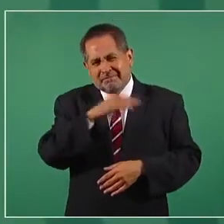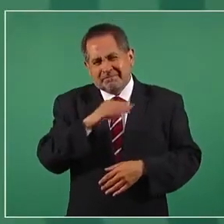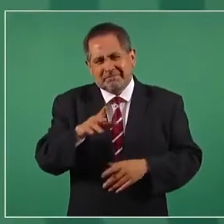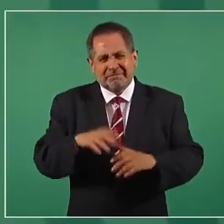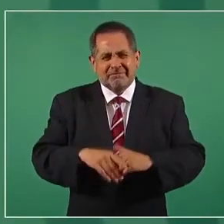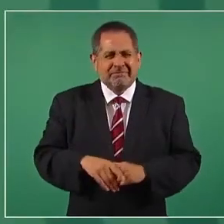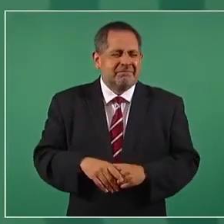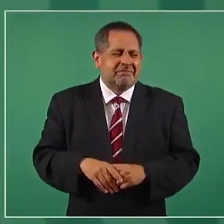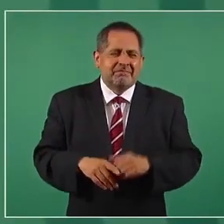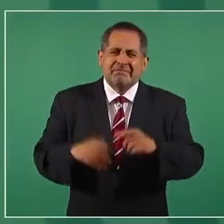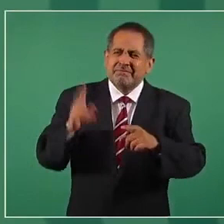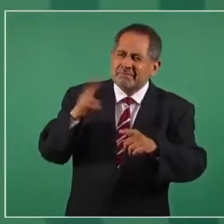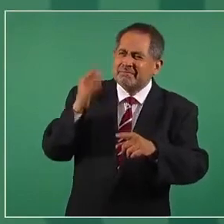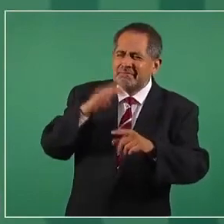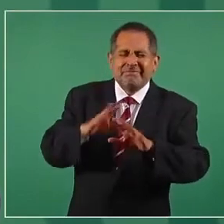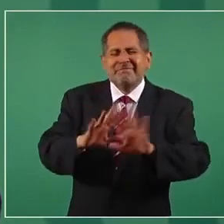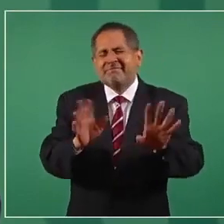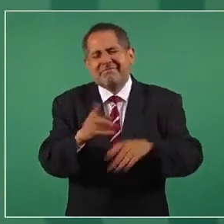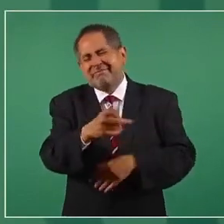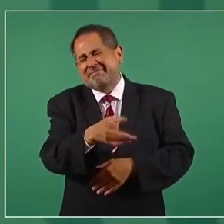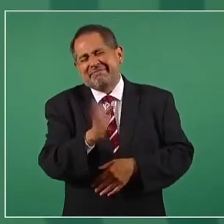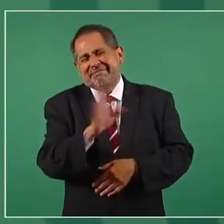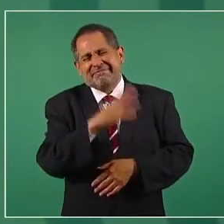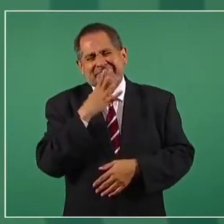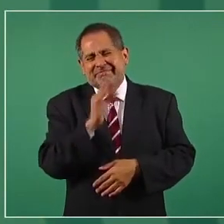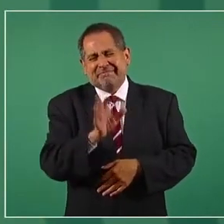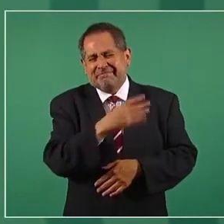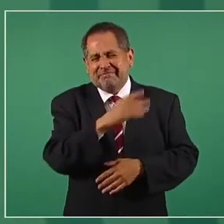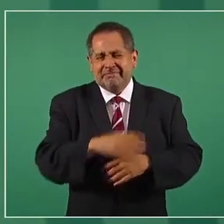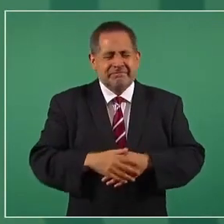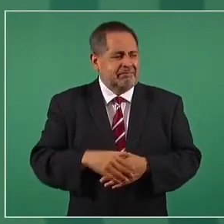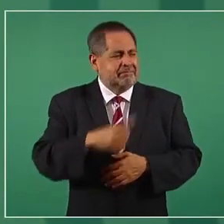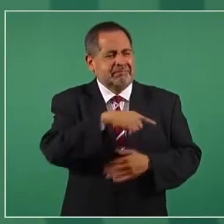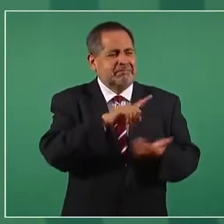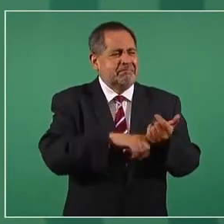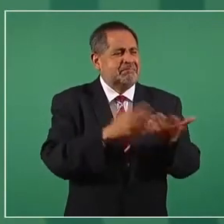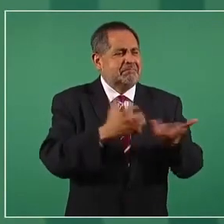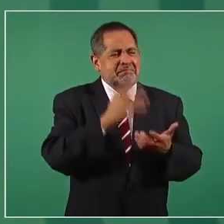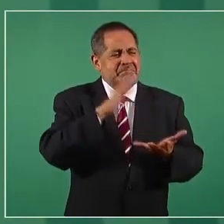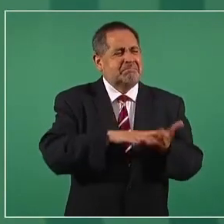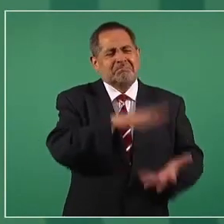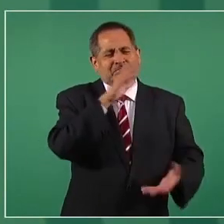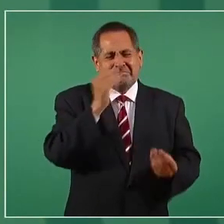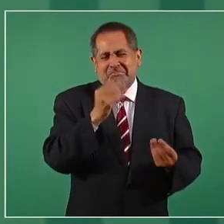de Twitter. No. Son capaces de eso y de más.